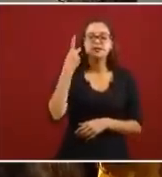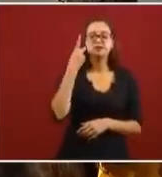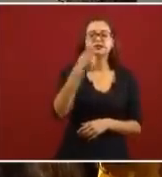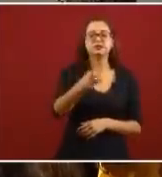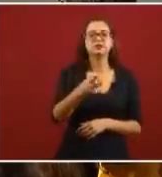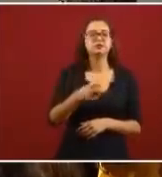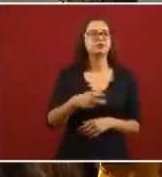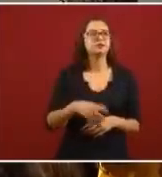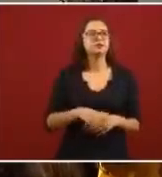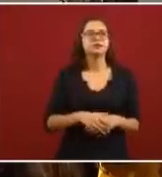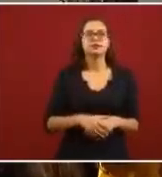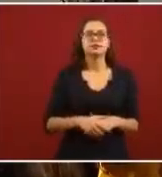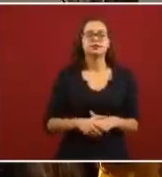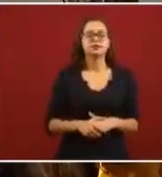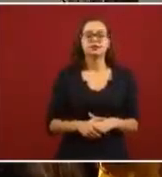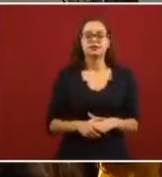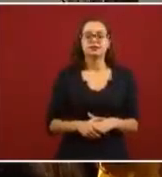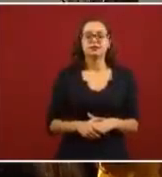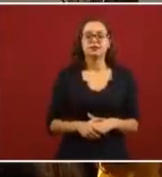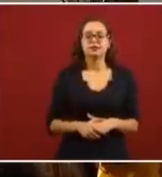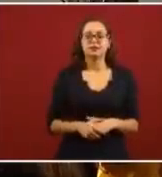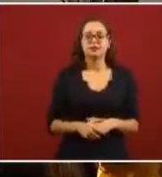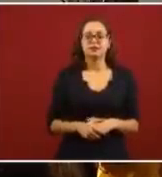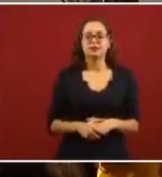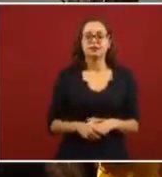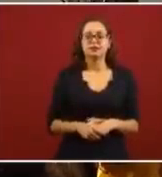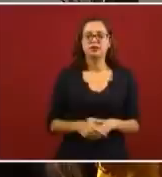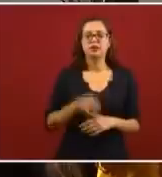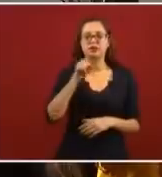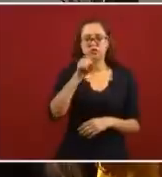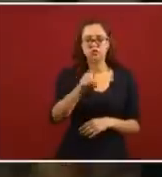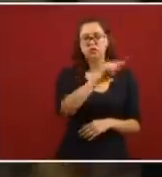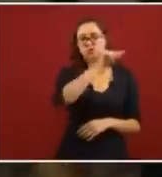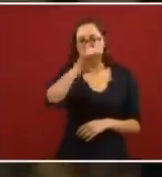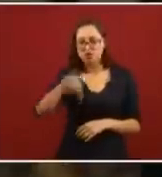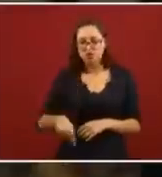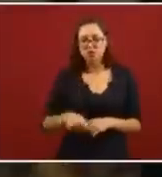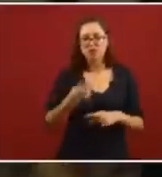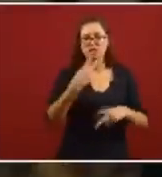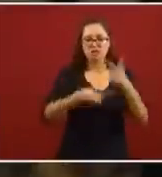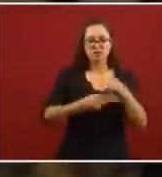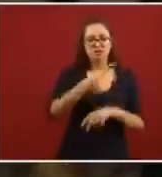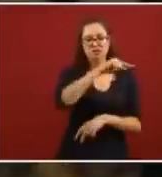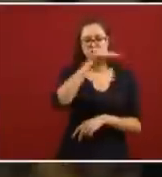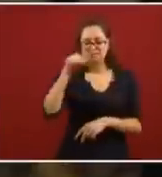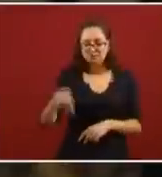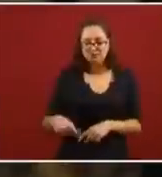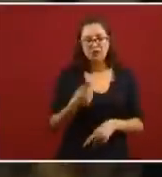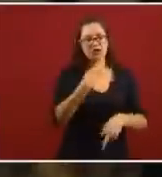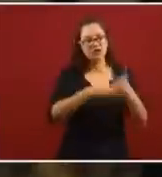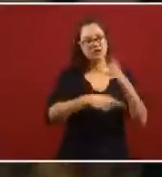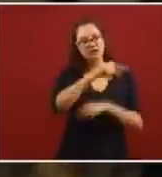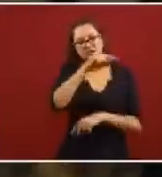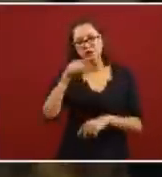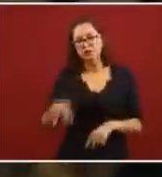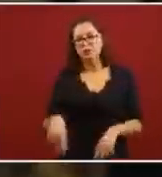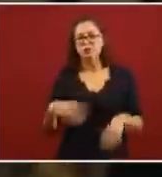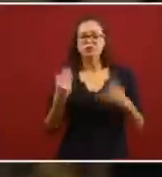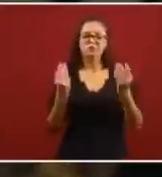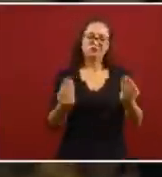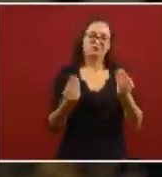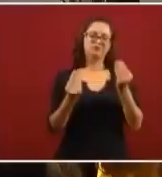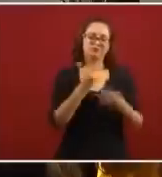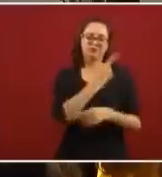desde que te estoy viendo, que vienes a las conferencias, decirte que me da muchísimo